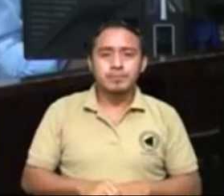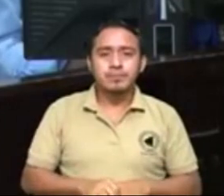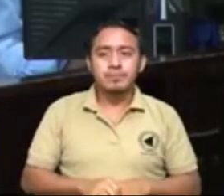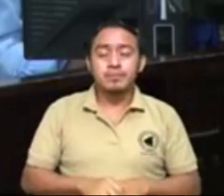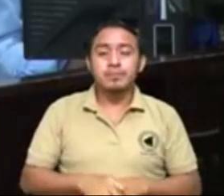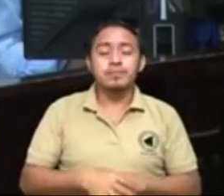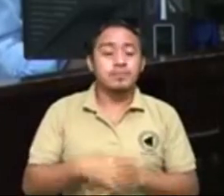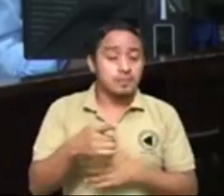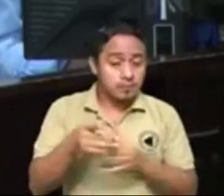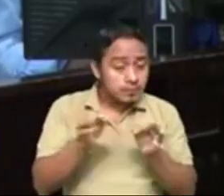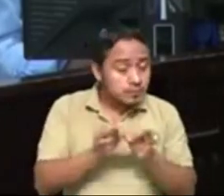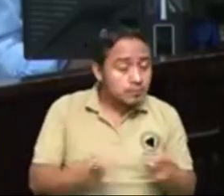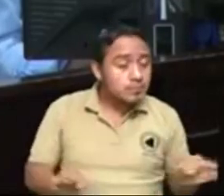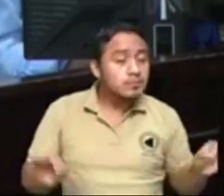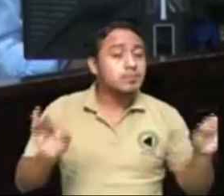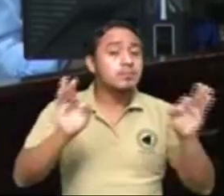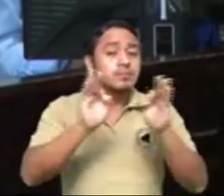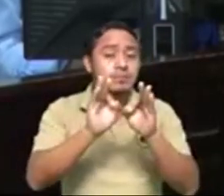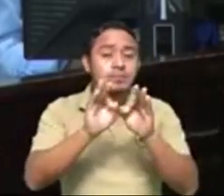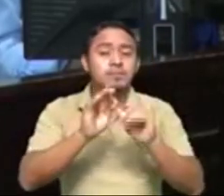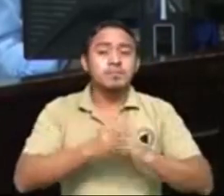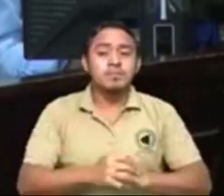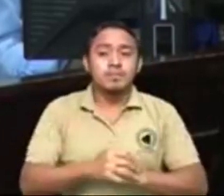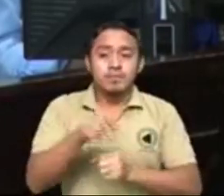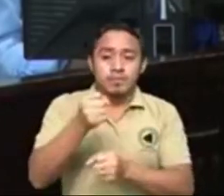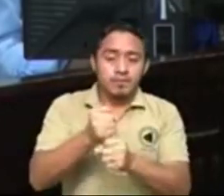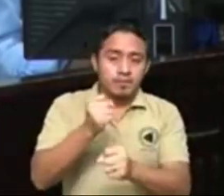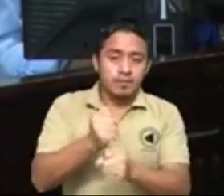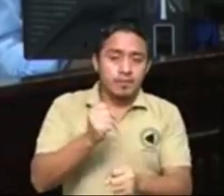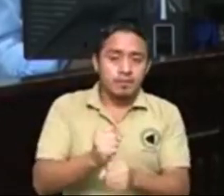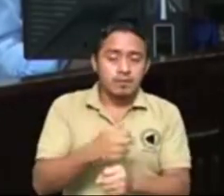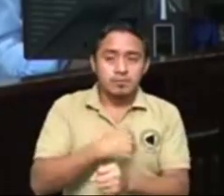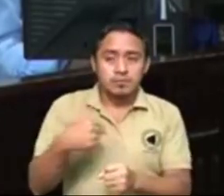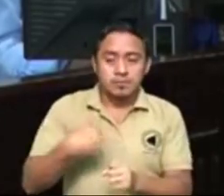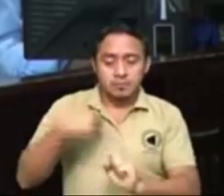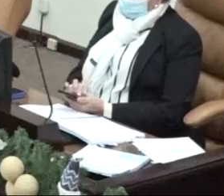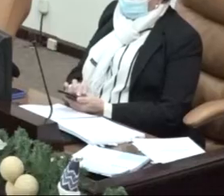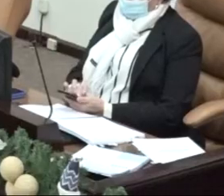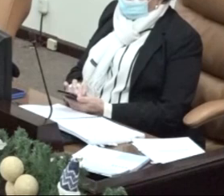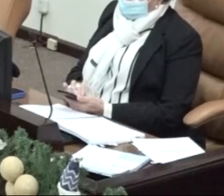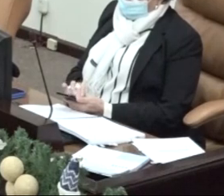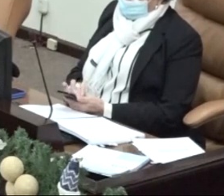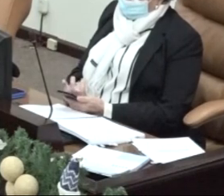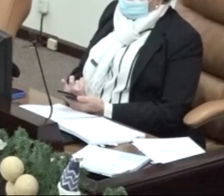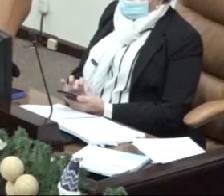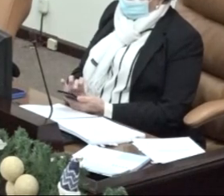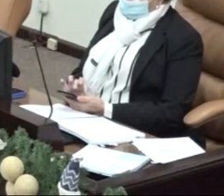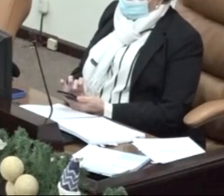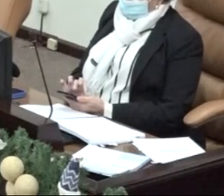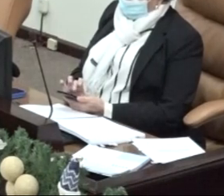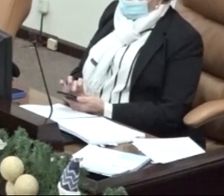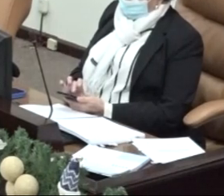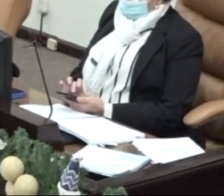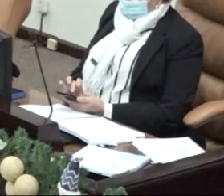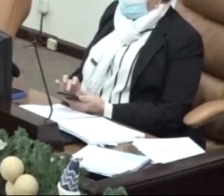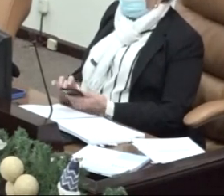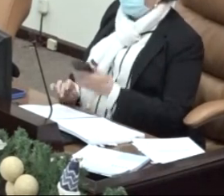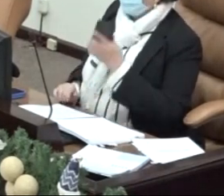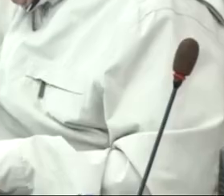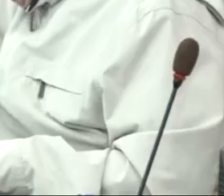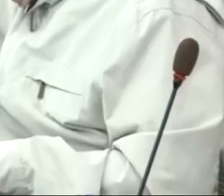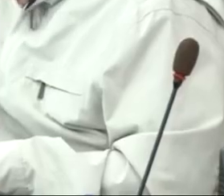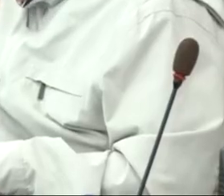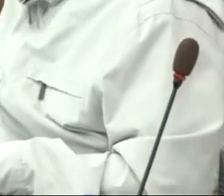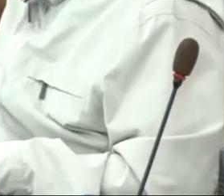Fue tan importante el trabajo realizado por la Comisión en la revisión y